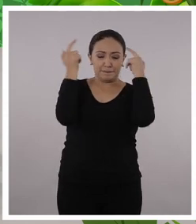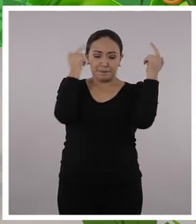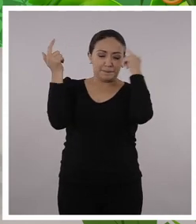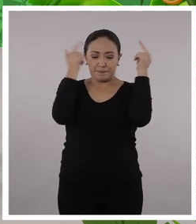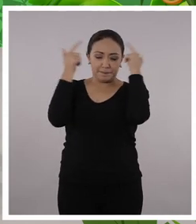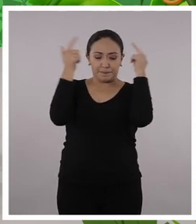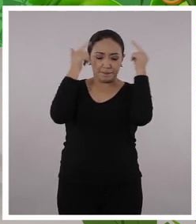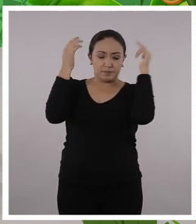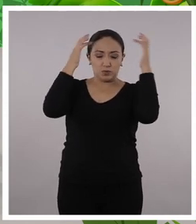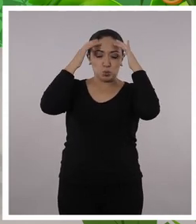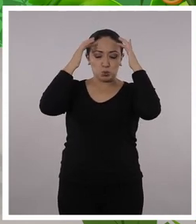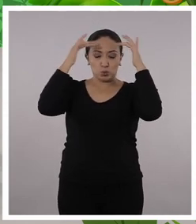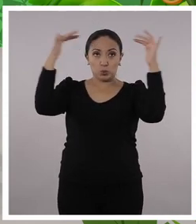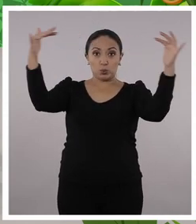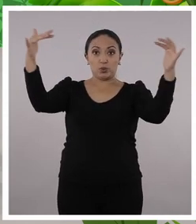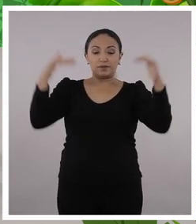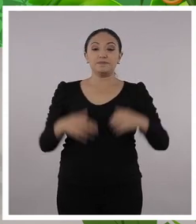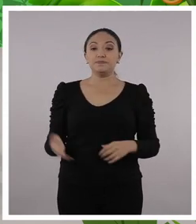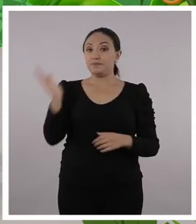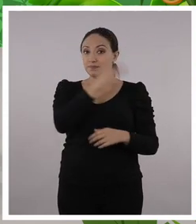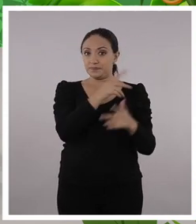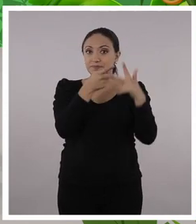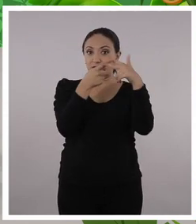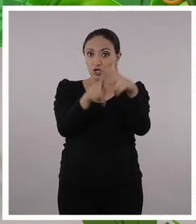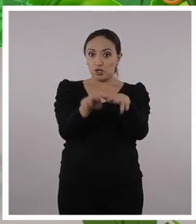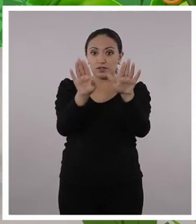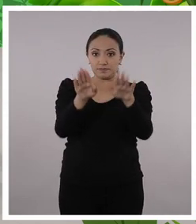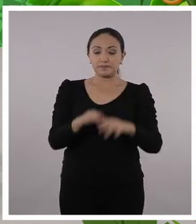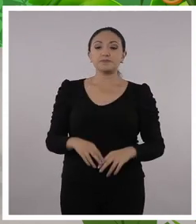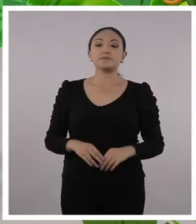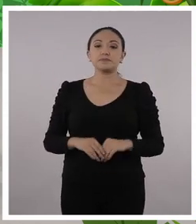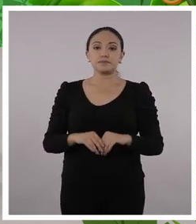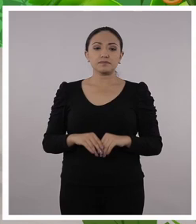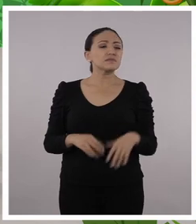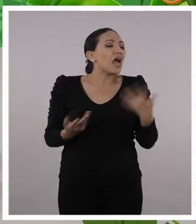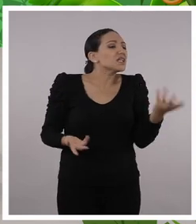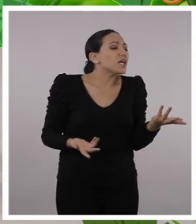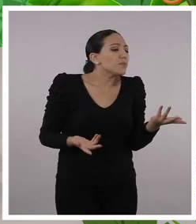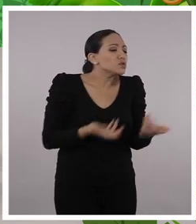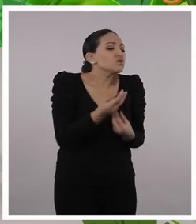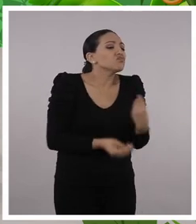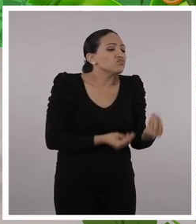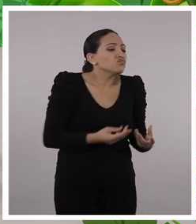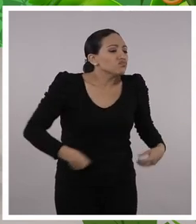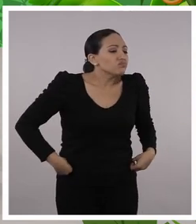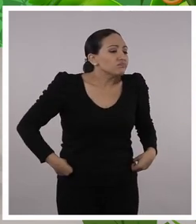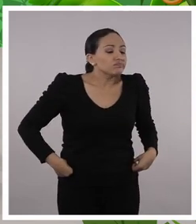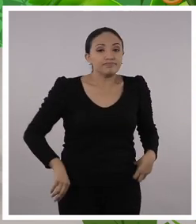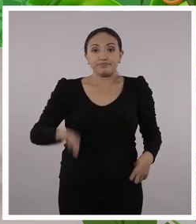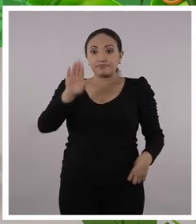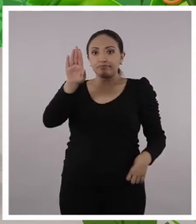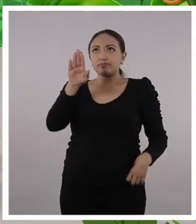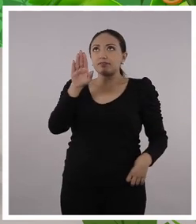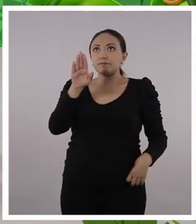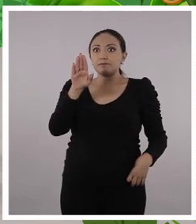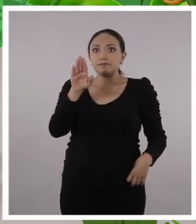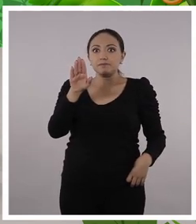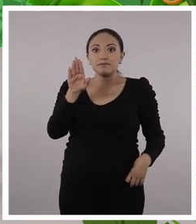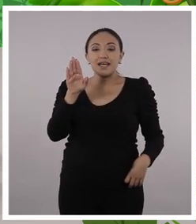creatividad. Lista. Así que vamos a empezar. ¿Te parece? A ver, ¿qué vamos a hacer? A ver, ¿qué te parece si las utilizamos